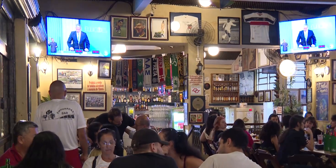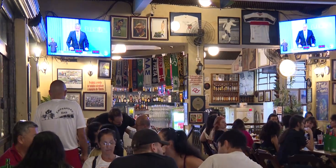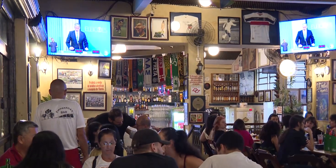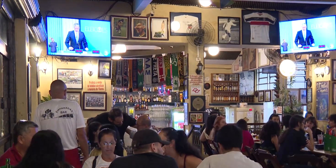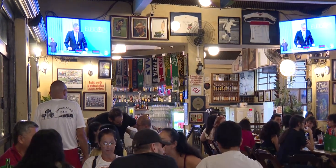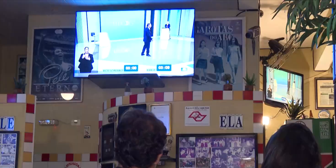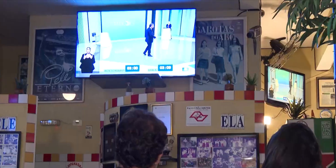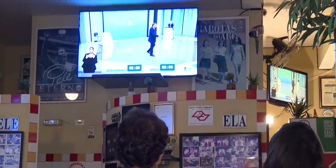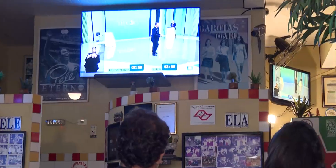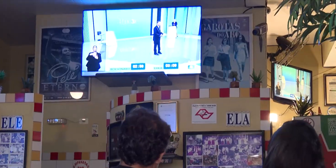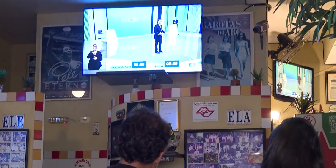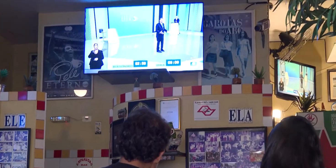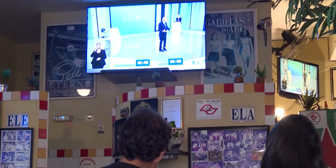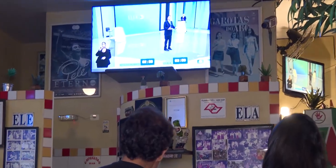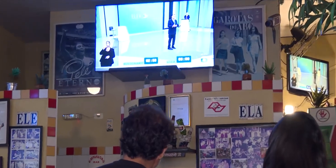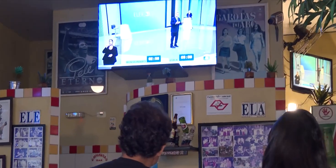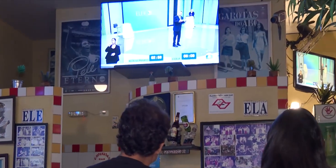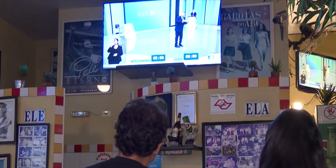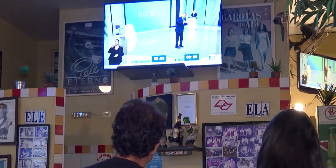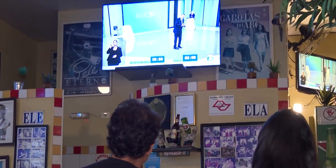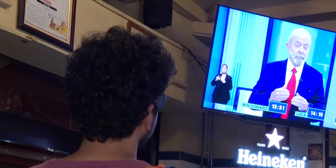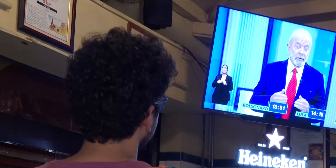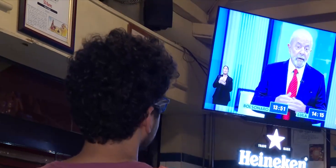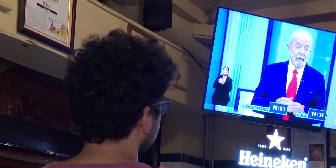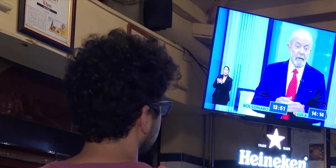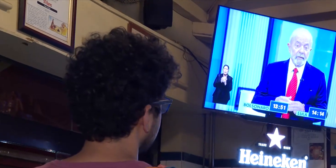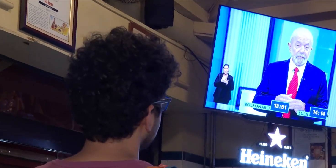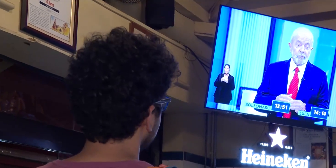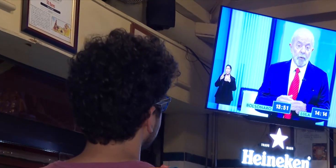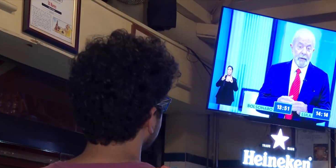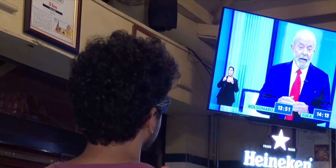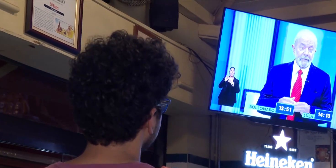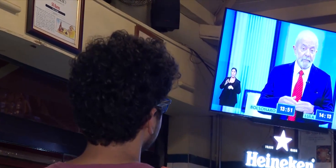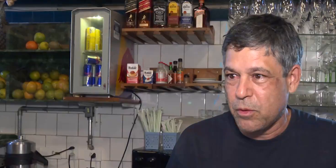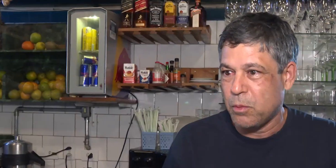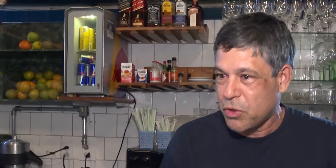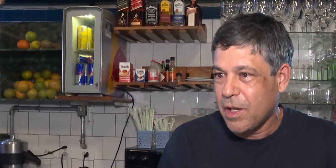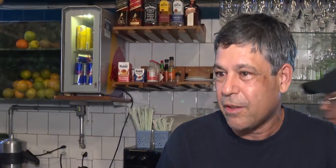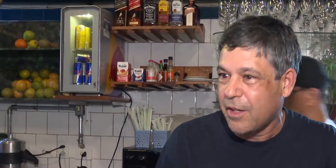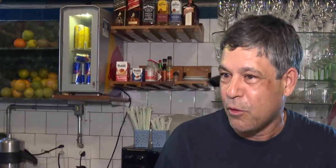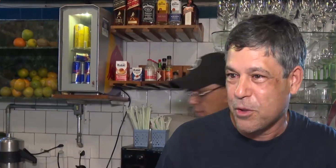este bar de Sao Paulo no hay demasiado interés en seguir el debate. La mayoría espera una elección tranquila.